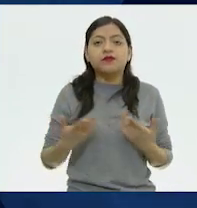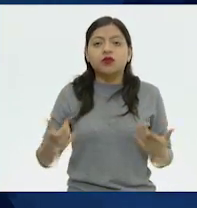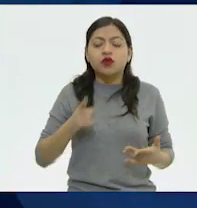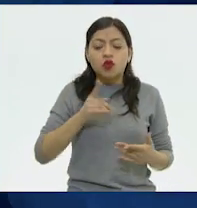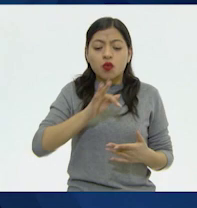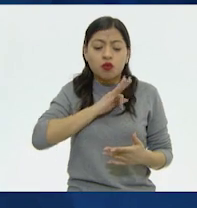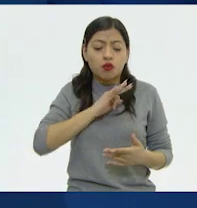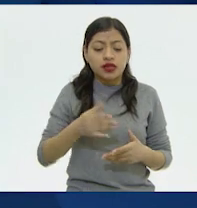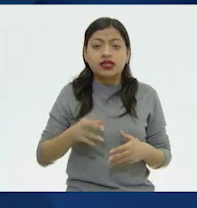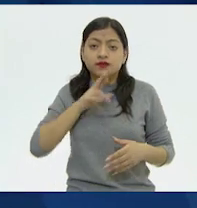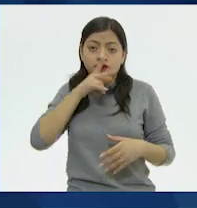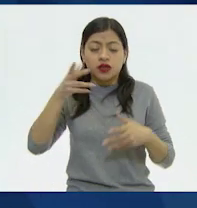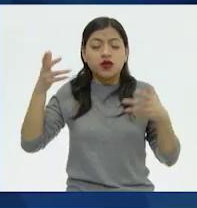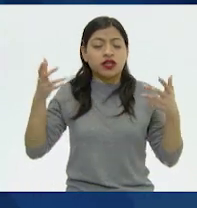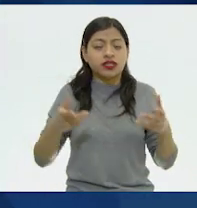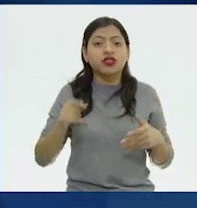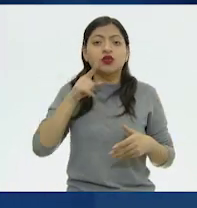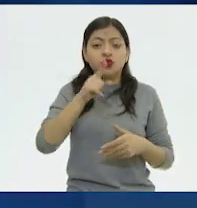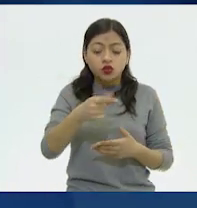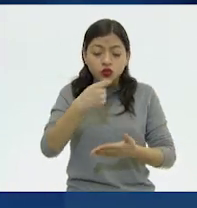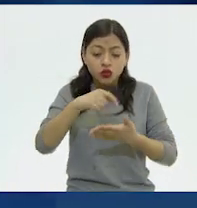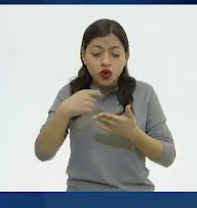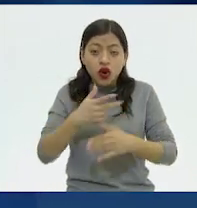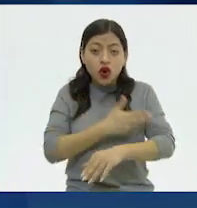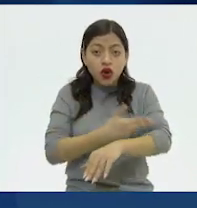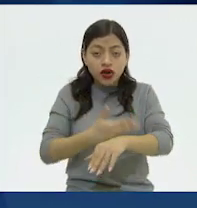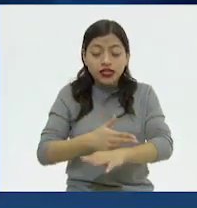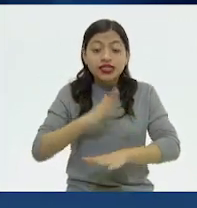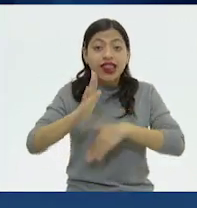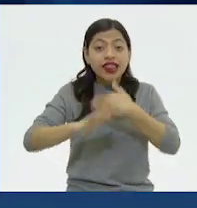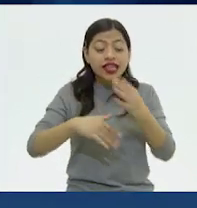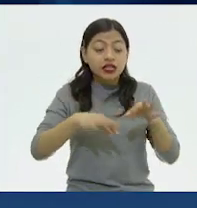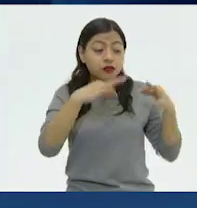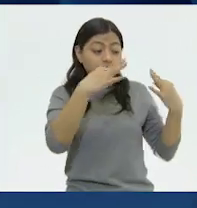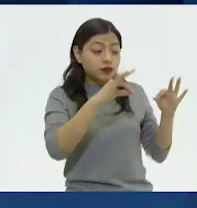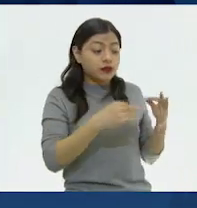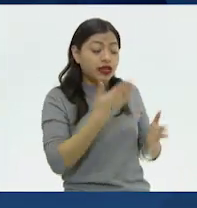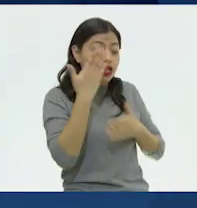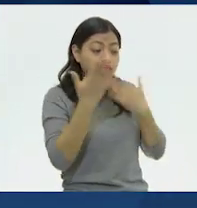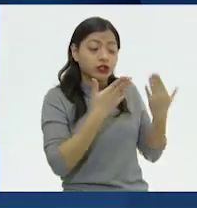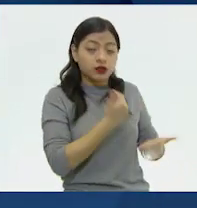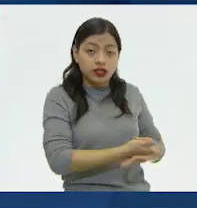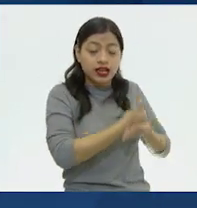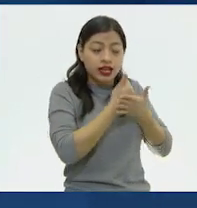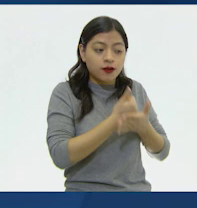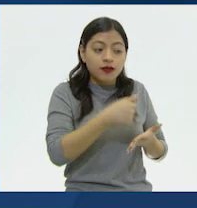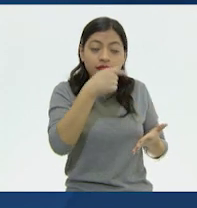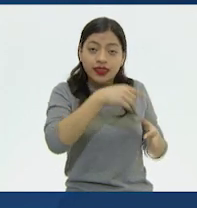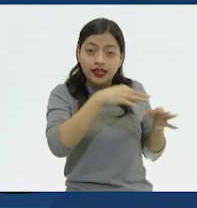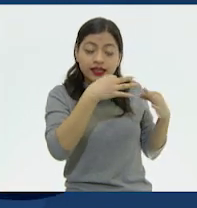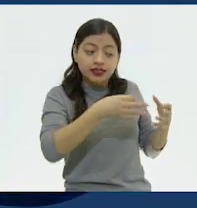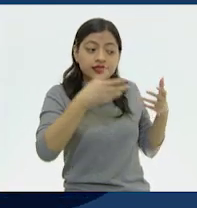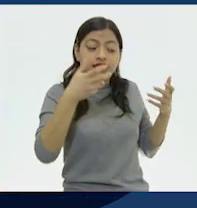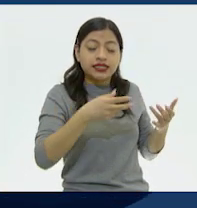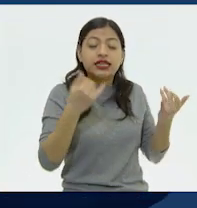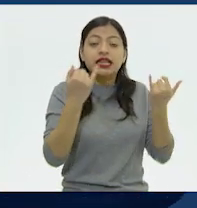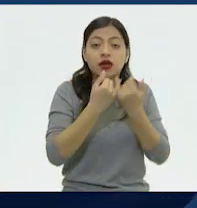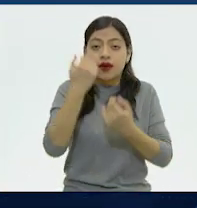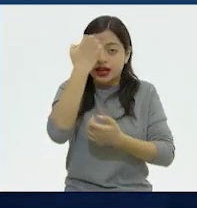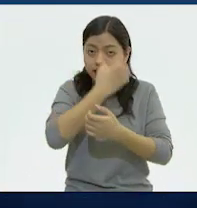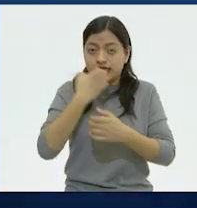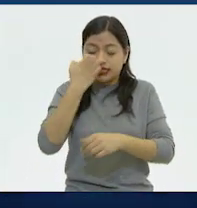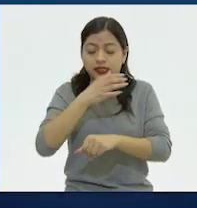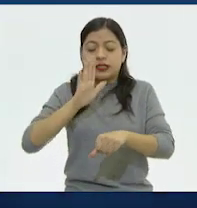mejorar, y vas a ver que la calidad de tus guías de autoestudio, así como tus resultados en las